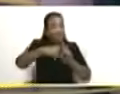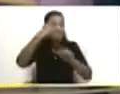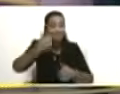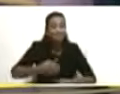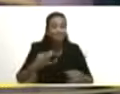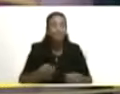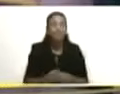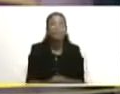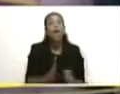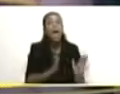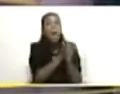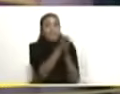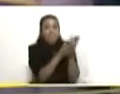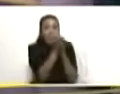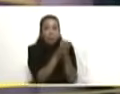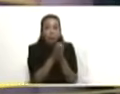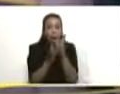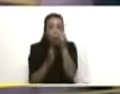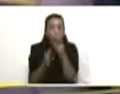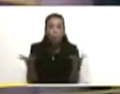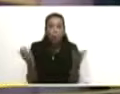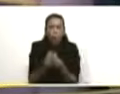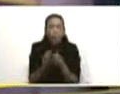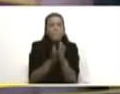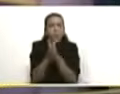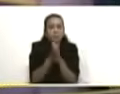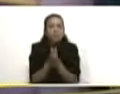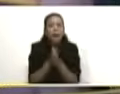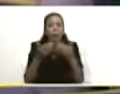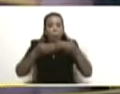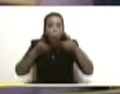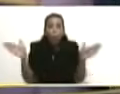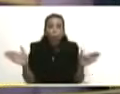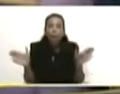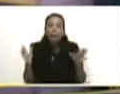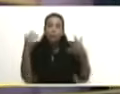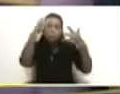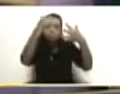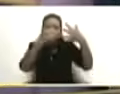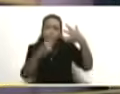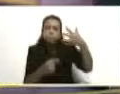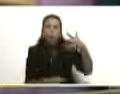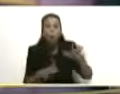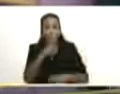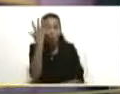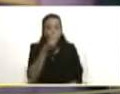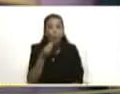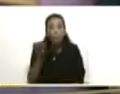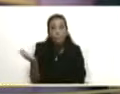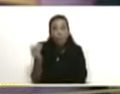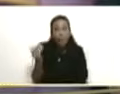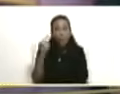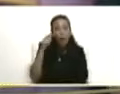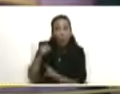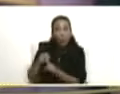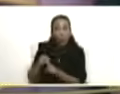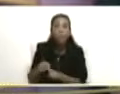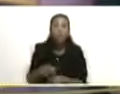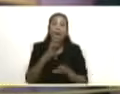primero, Emprender Juntos abre su nueva cartera Emprender Juntos Joven, a la que va a dedicar